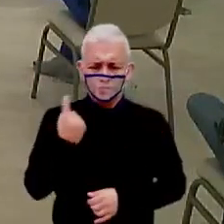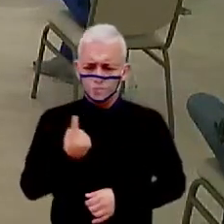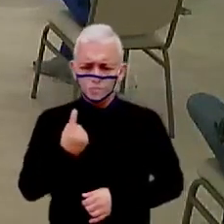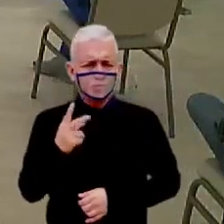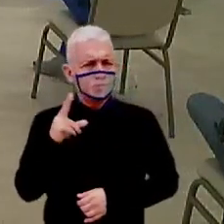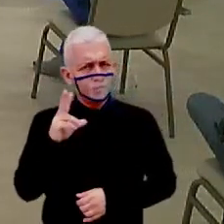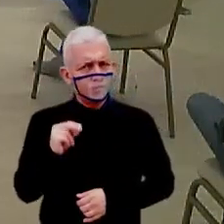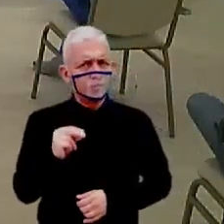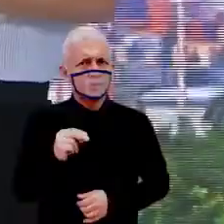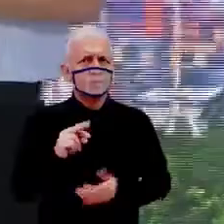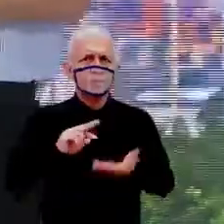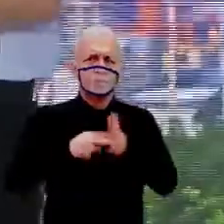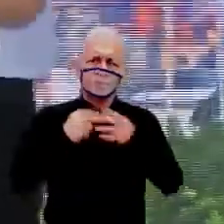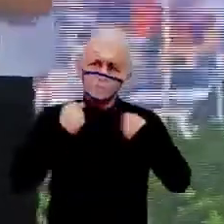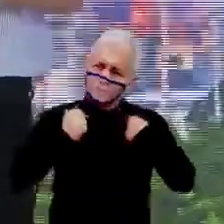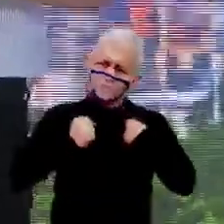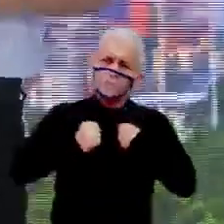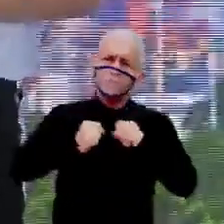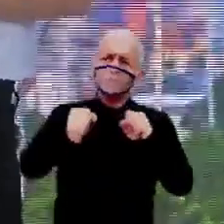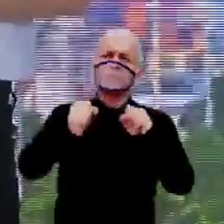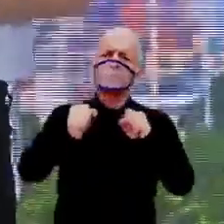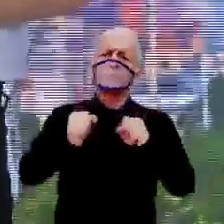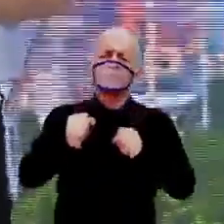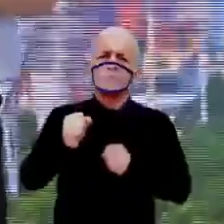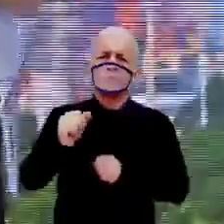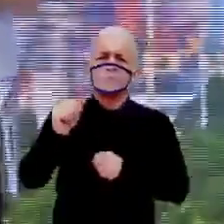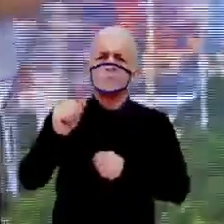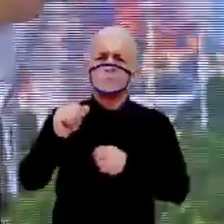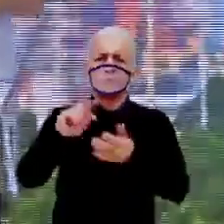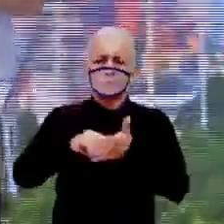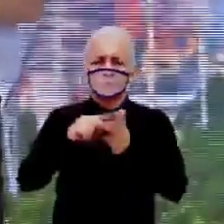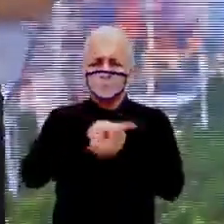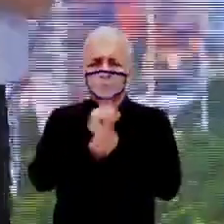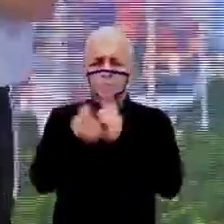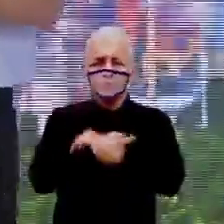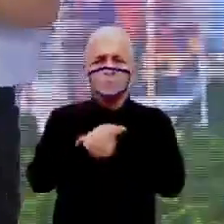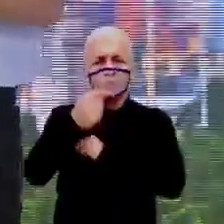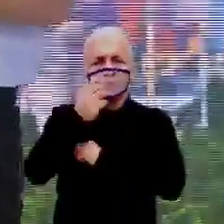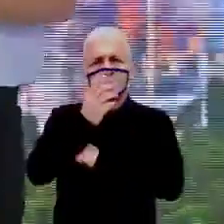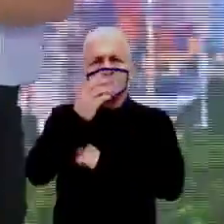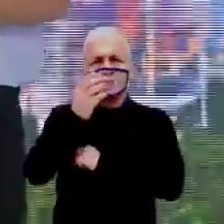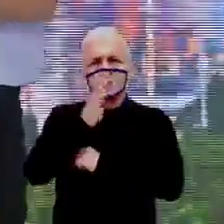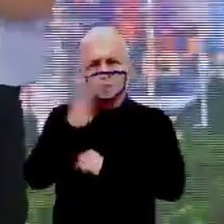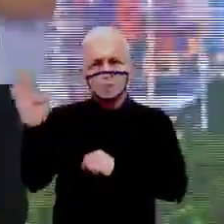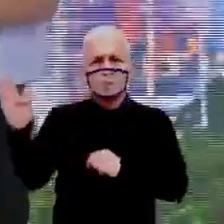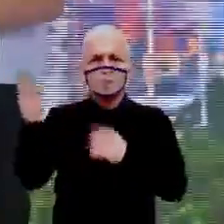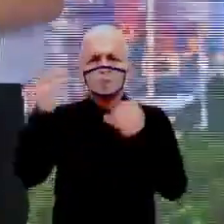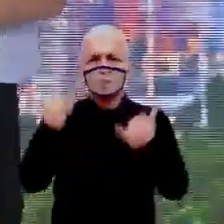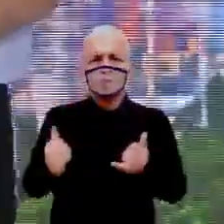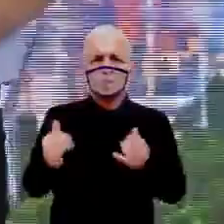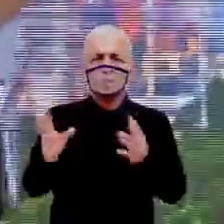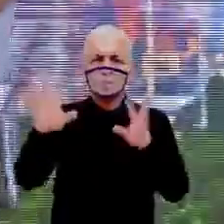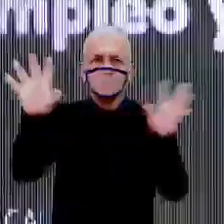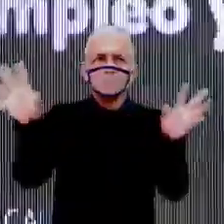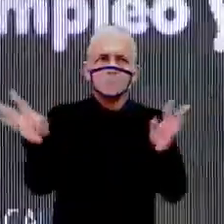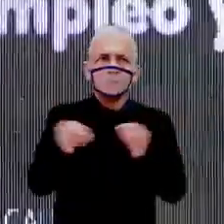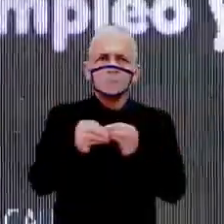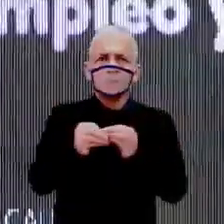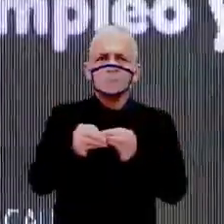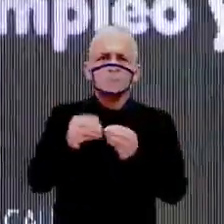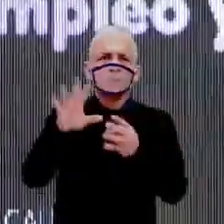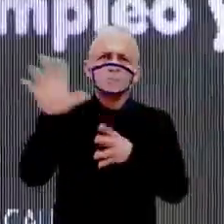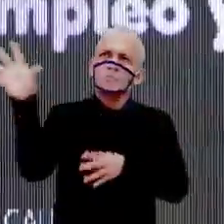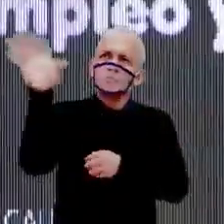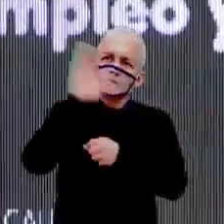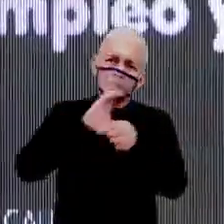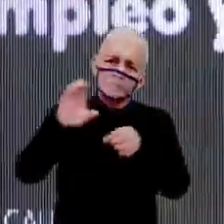solos, esto conlleva un esfuerzo muy grande, esto es transformar realidades y territorios. Aquí confluye prácticamente